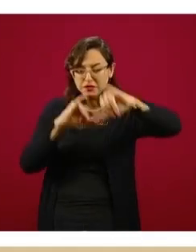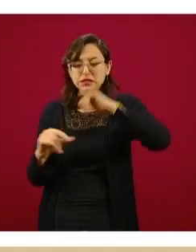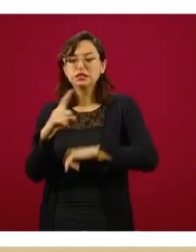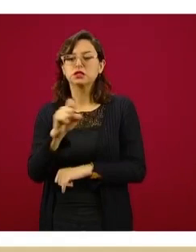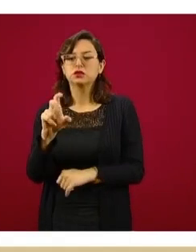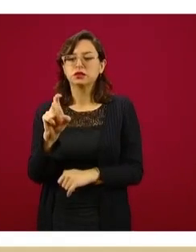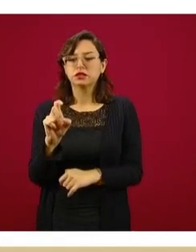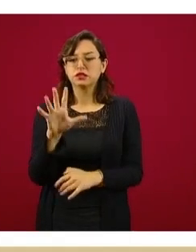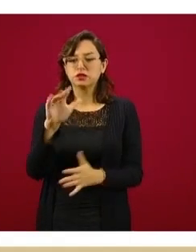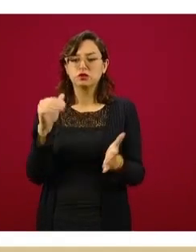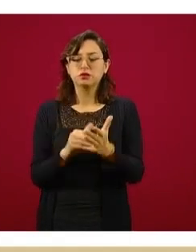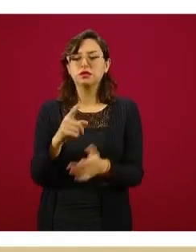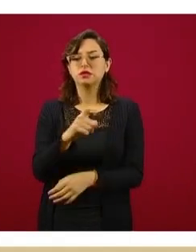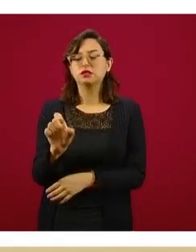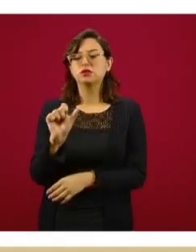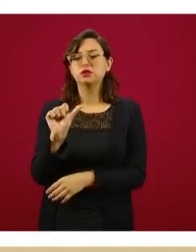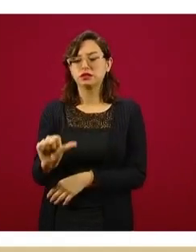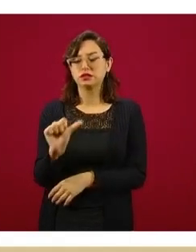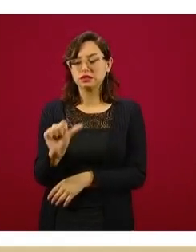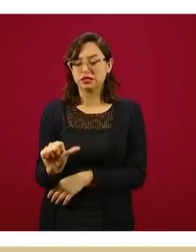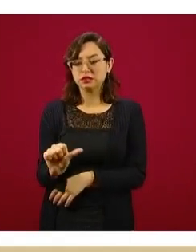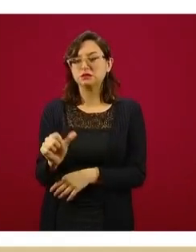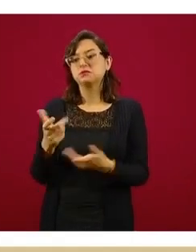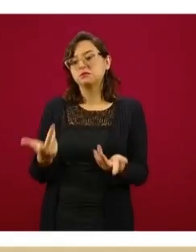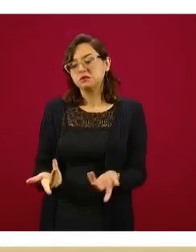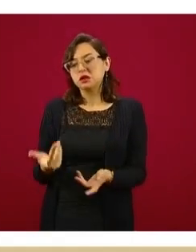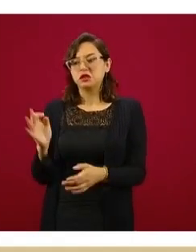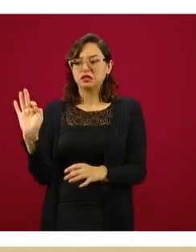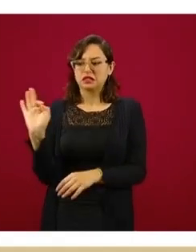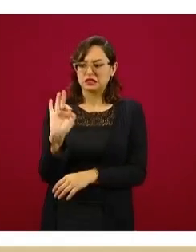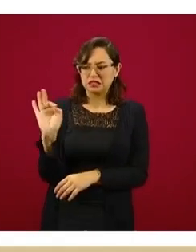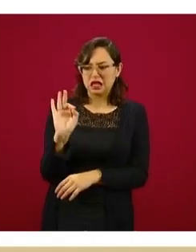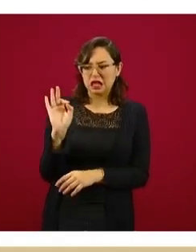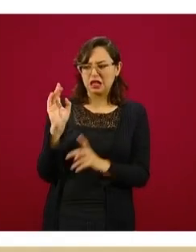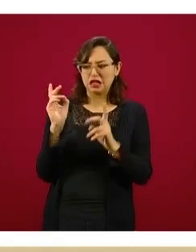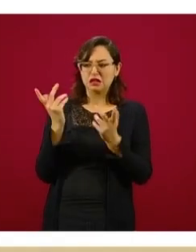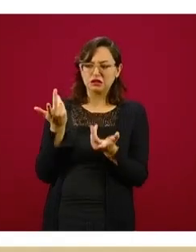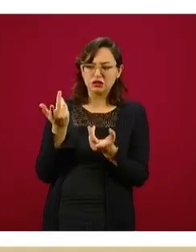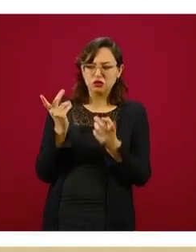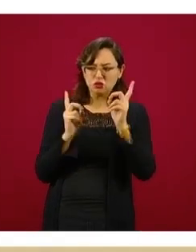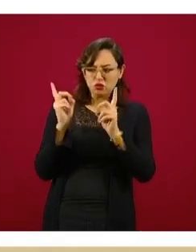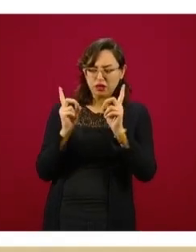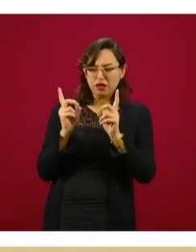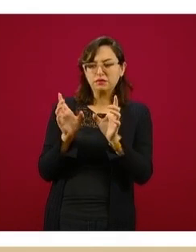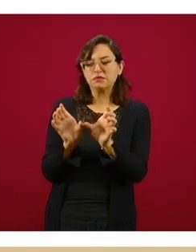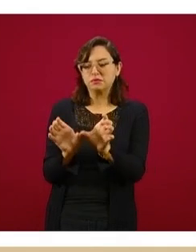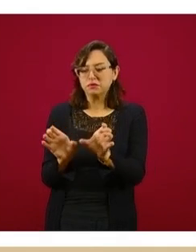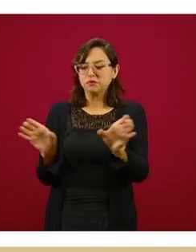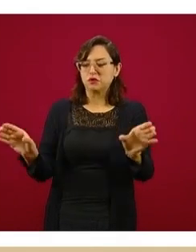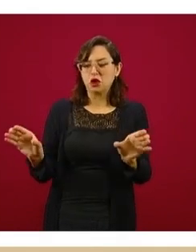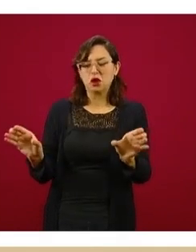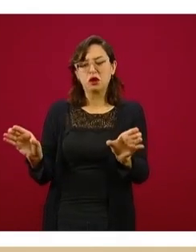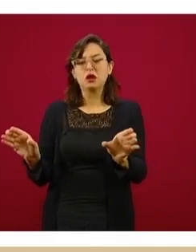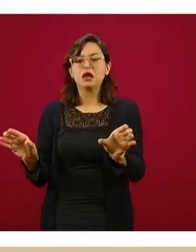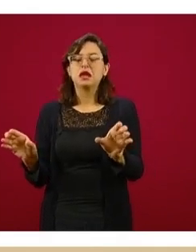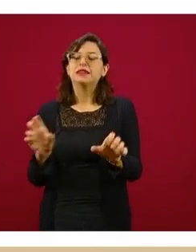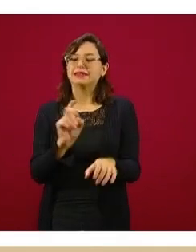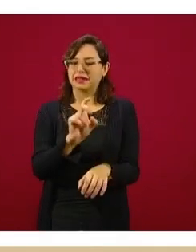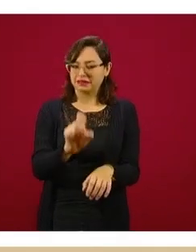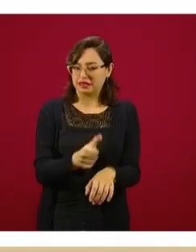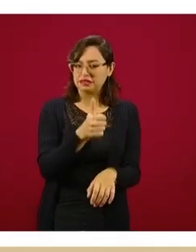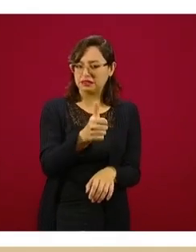fueron identificadas como casos sospechosos y resultaron en los 36.327 positivos o en